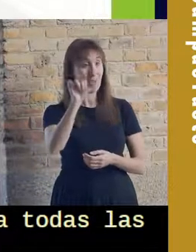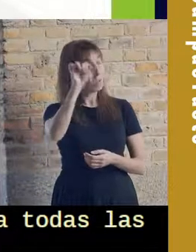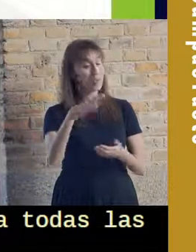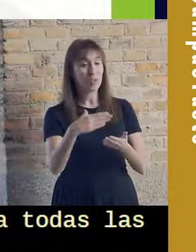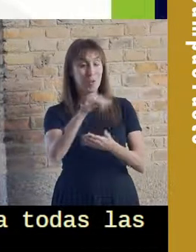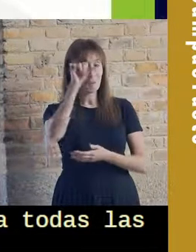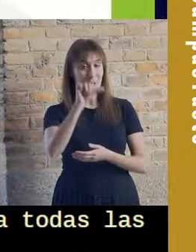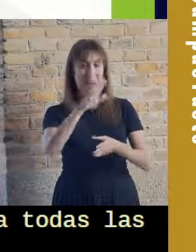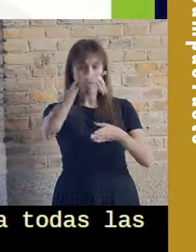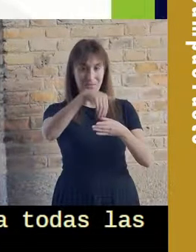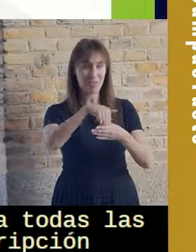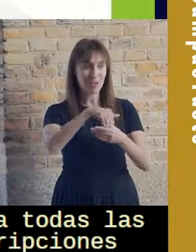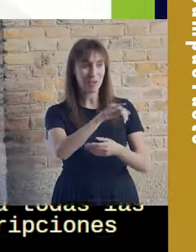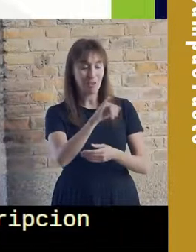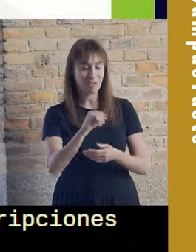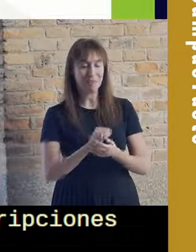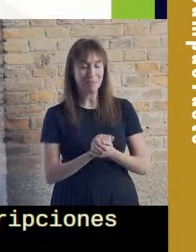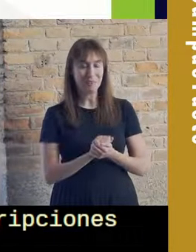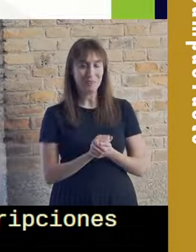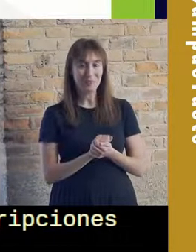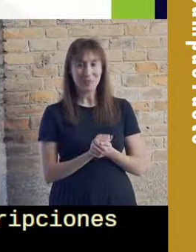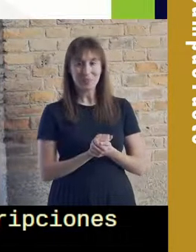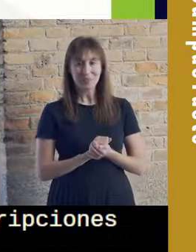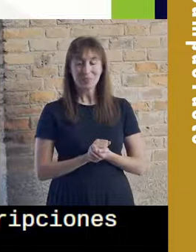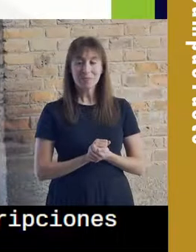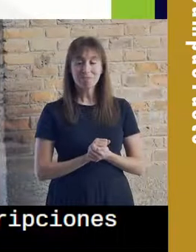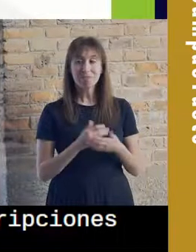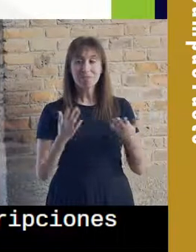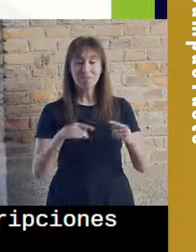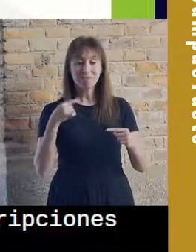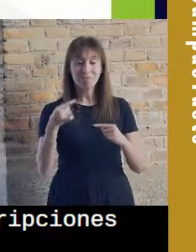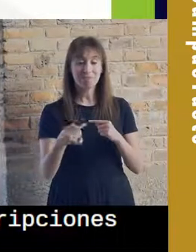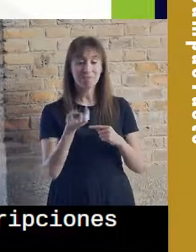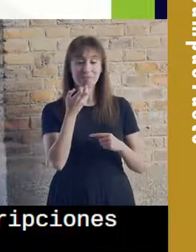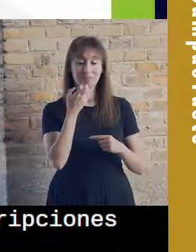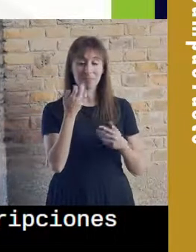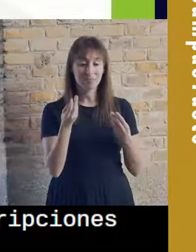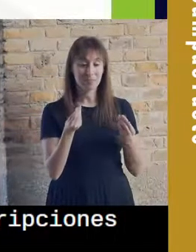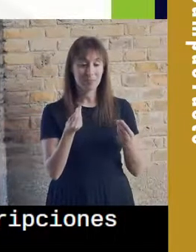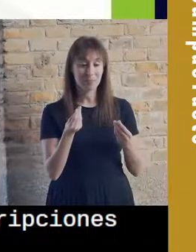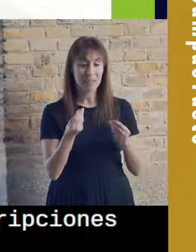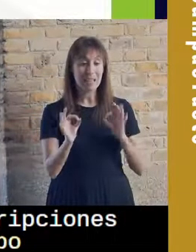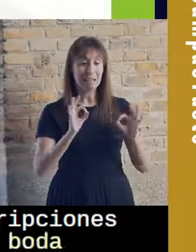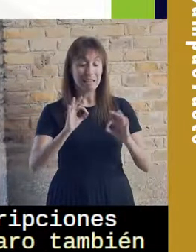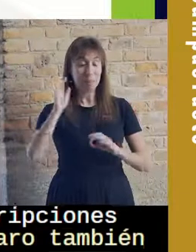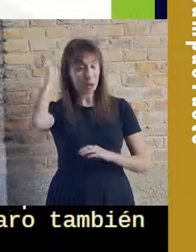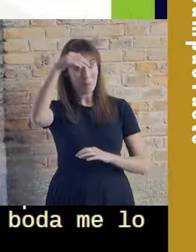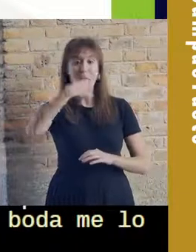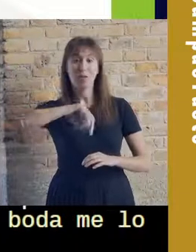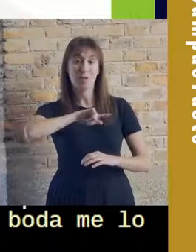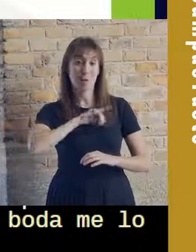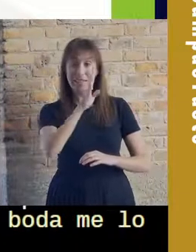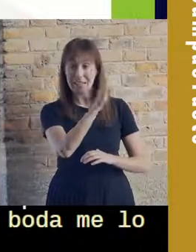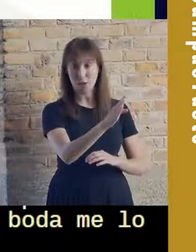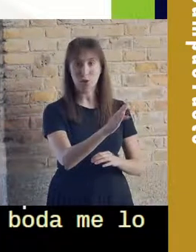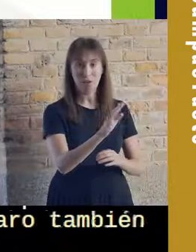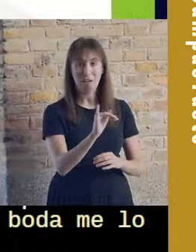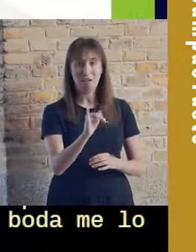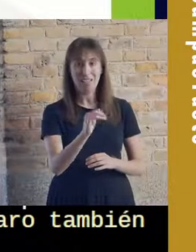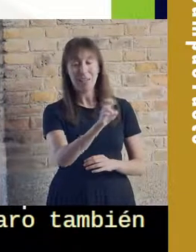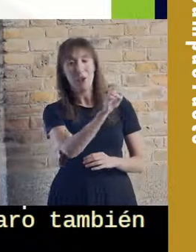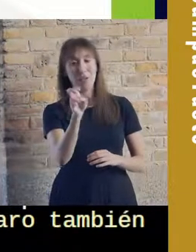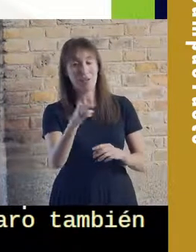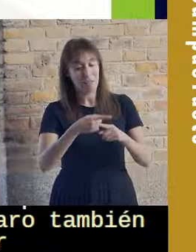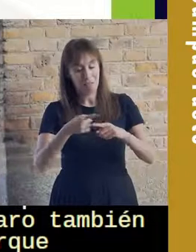donde están las audiod descripciones colgadas y luego por ejemplo en el teatro Romano Pues también los hacemos en directo ese ya es otro